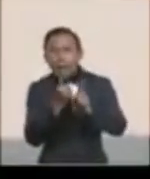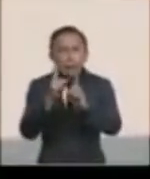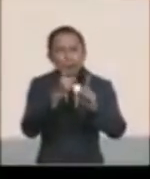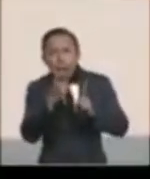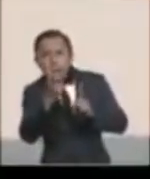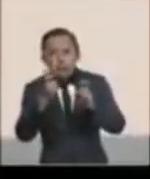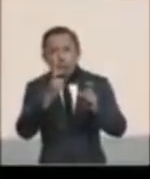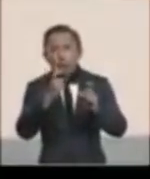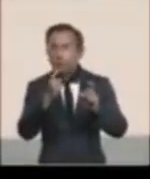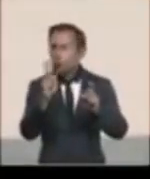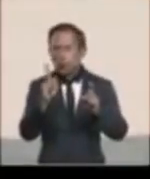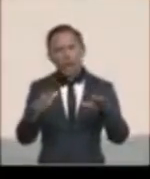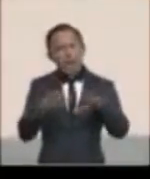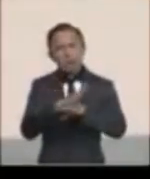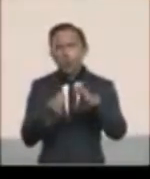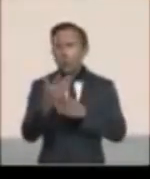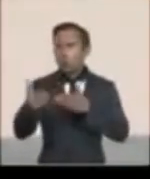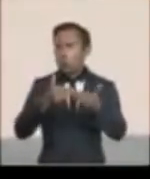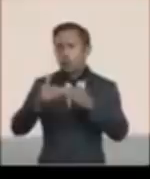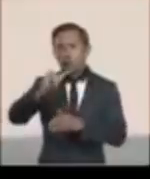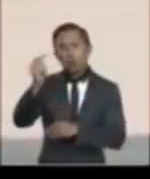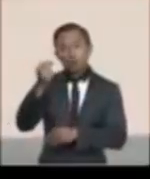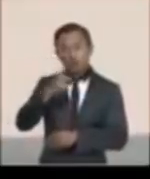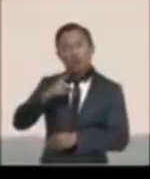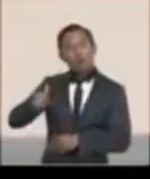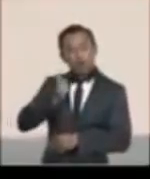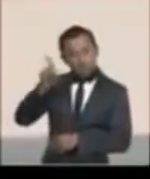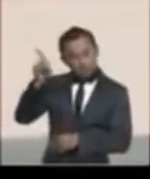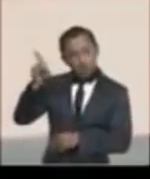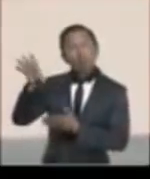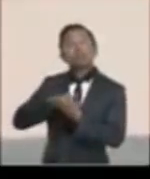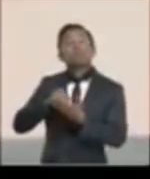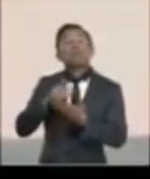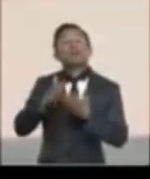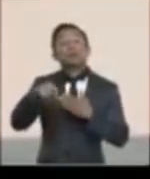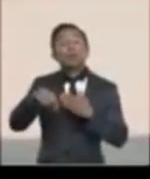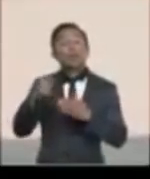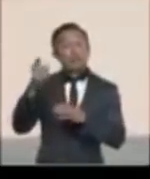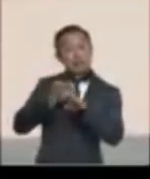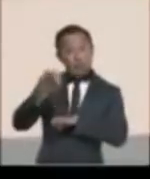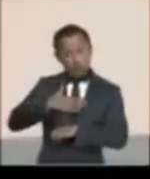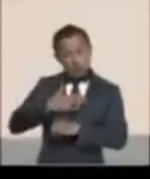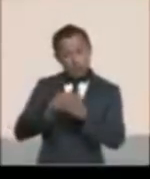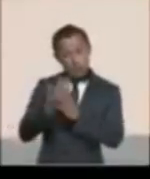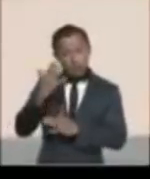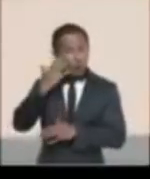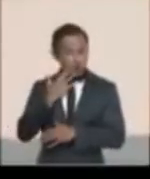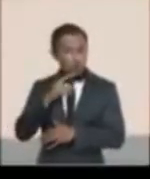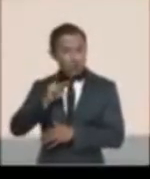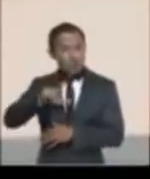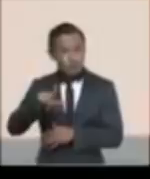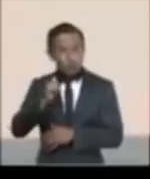que usar la tecnología, efectivamente, pero te he de decir que Nuevo León es el único estado que ha bajado el índice delictivo. No me dejaste